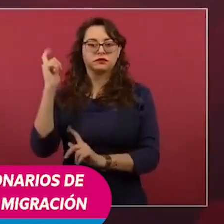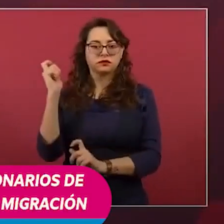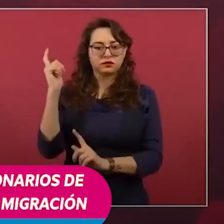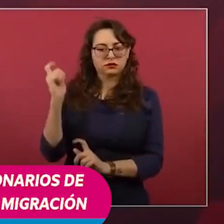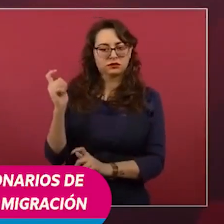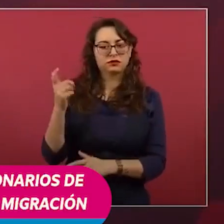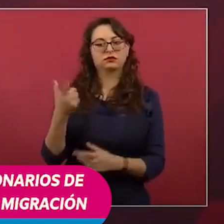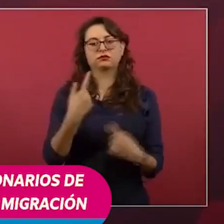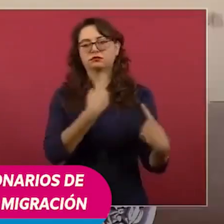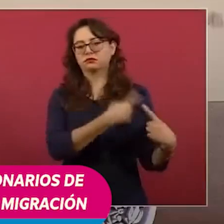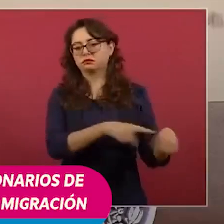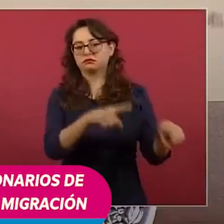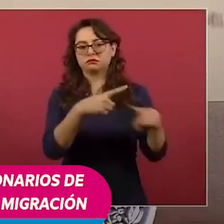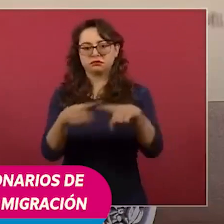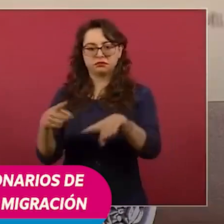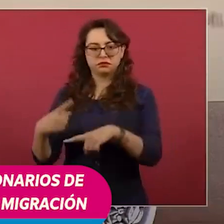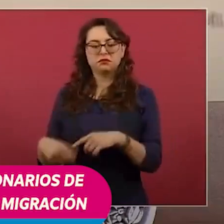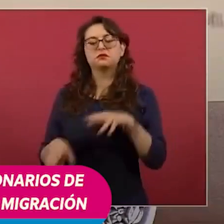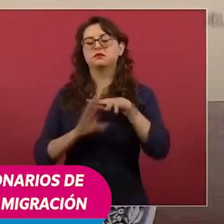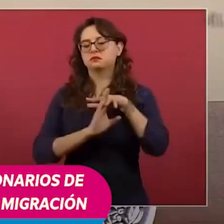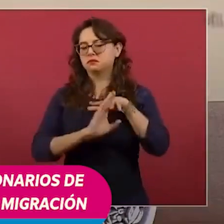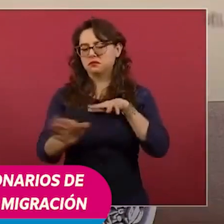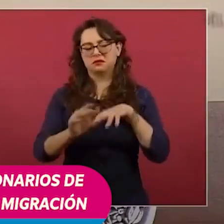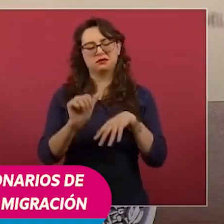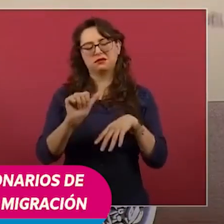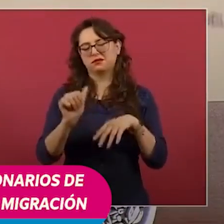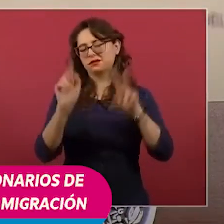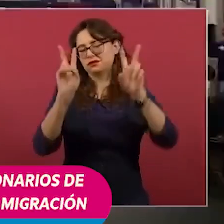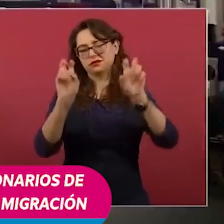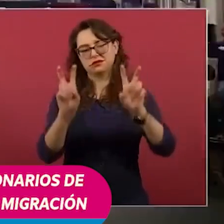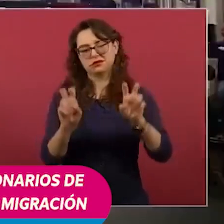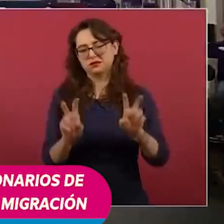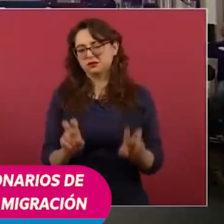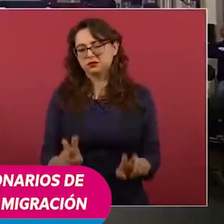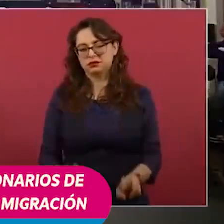y otros temas, migración, otros temas.